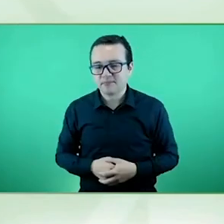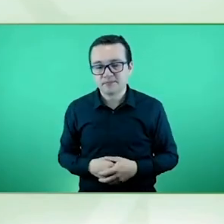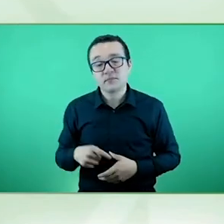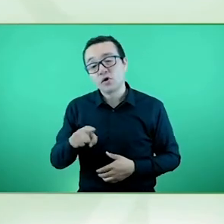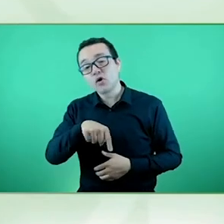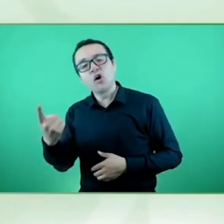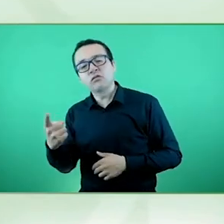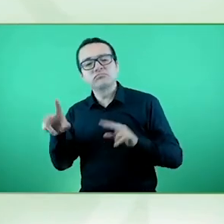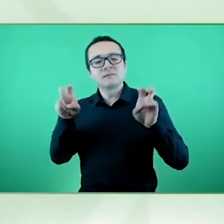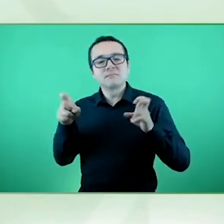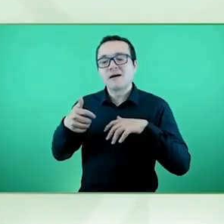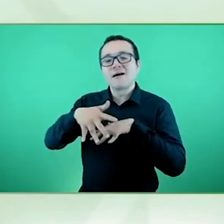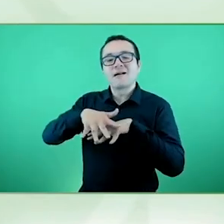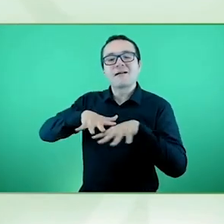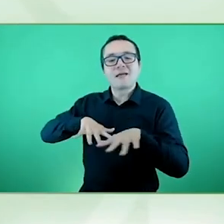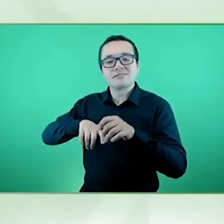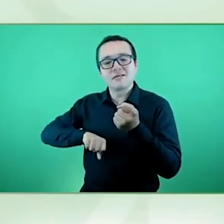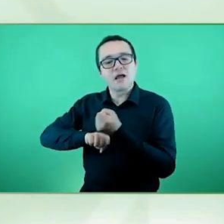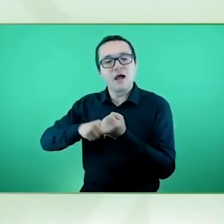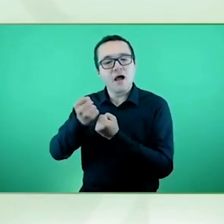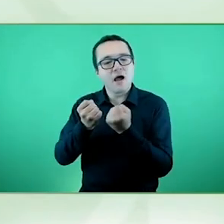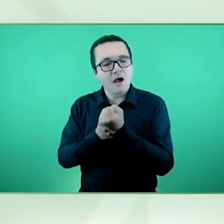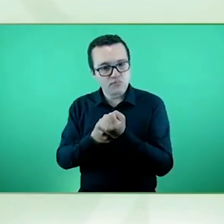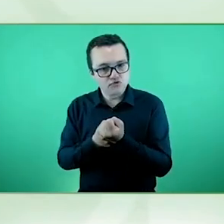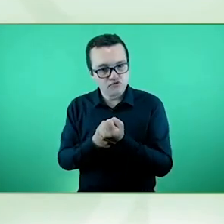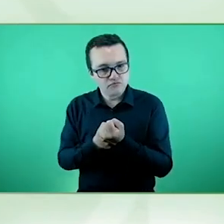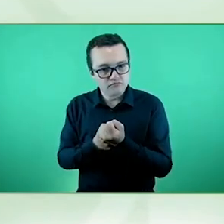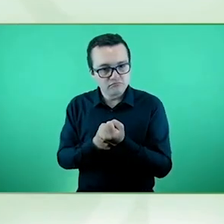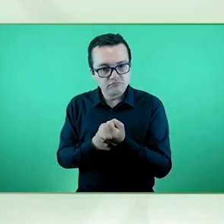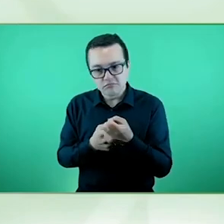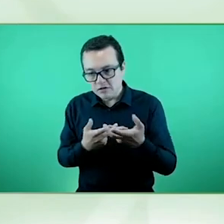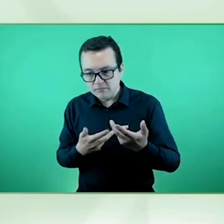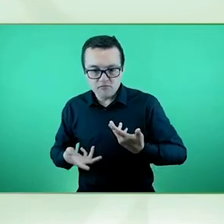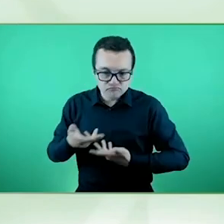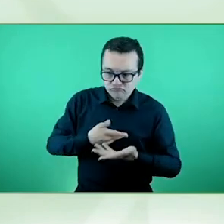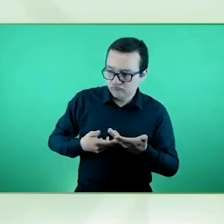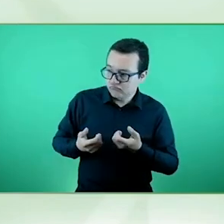a la reciprocidad. Vínculos con otras organizaciones, con otras